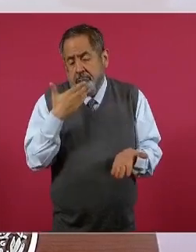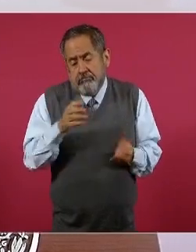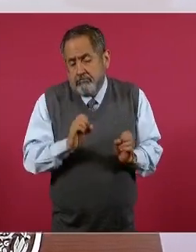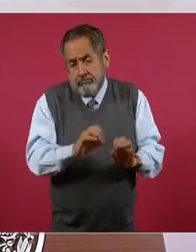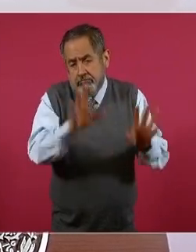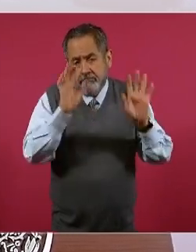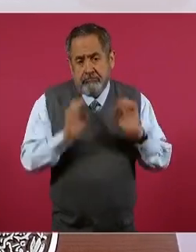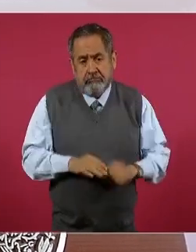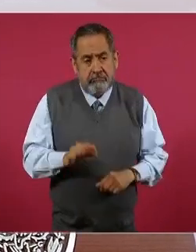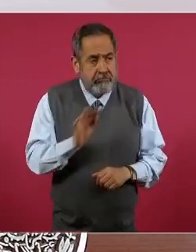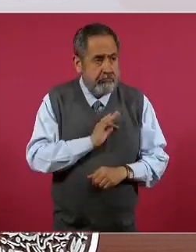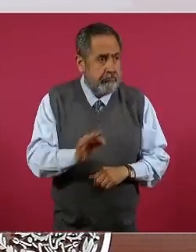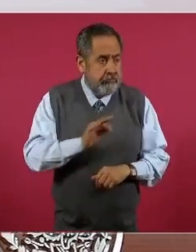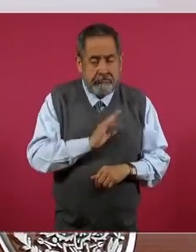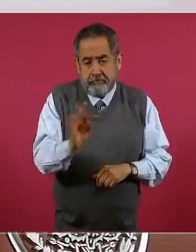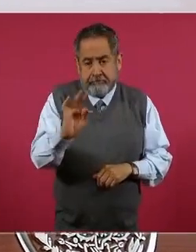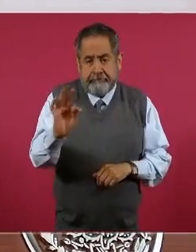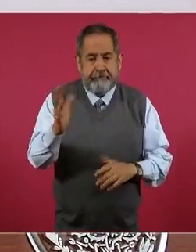que